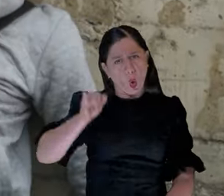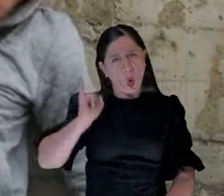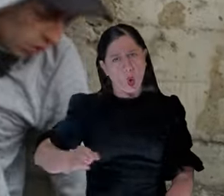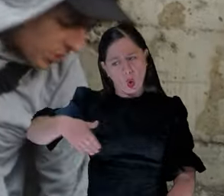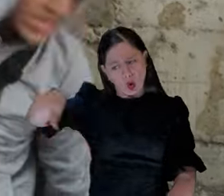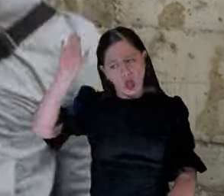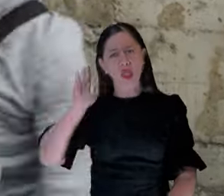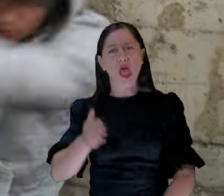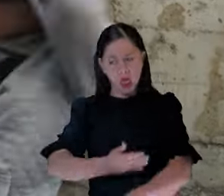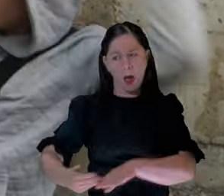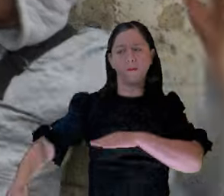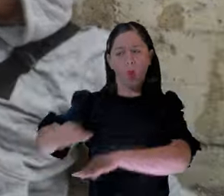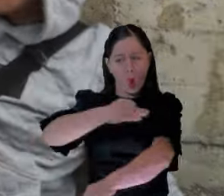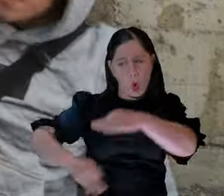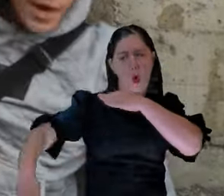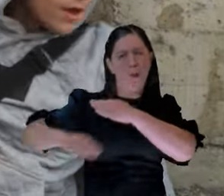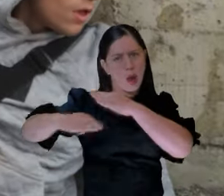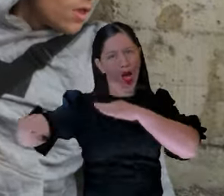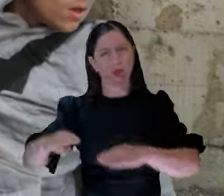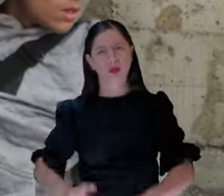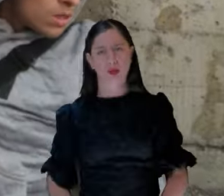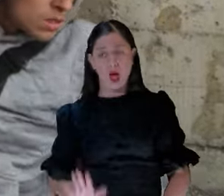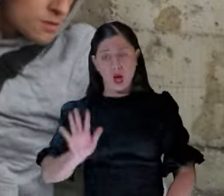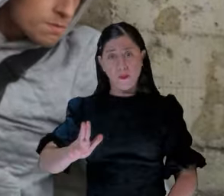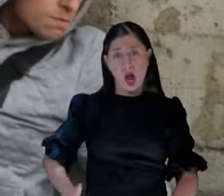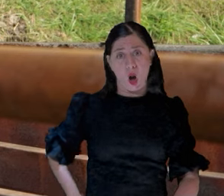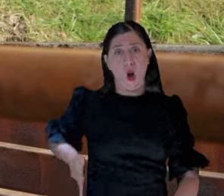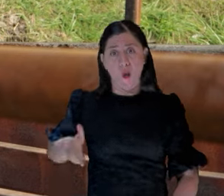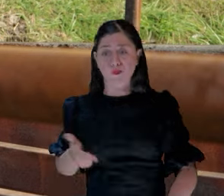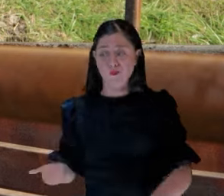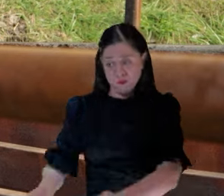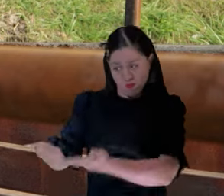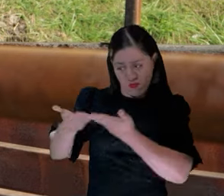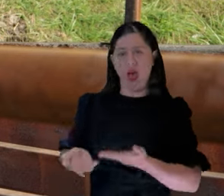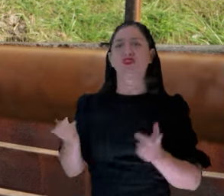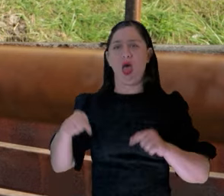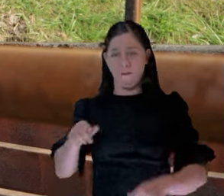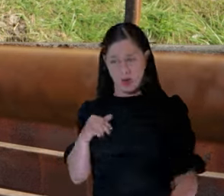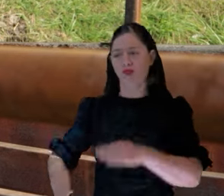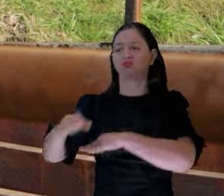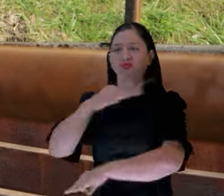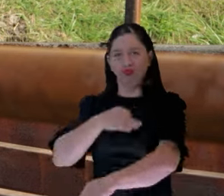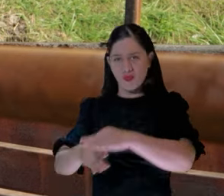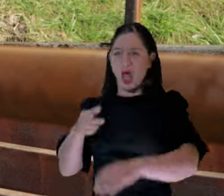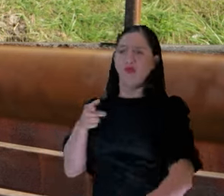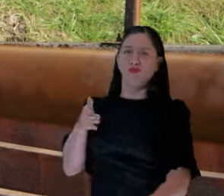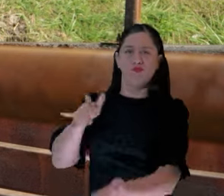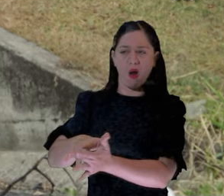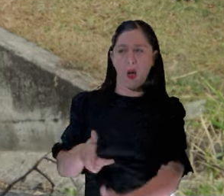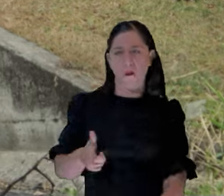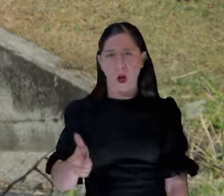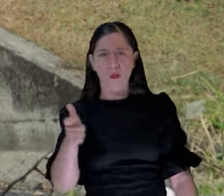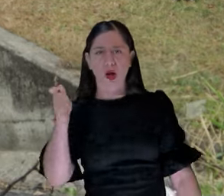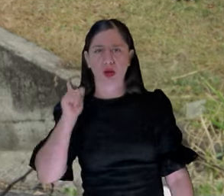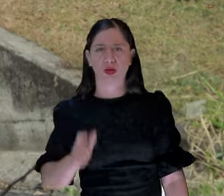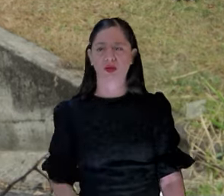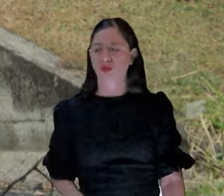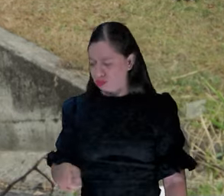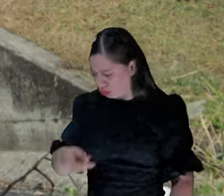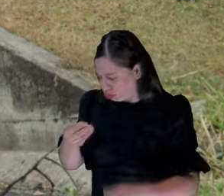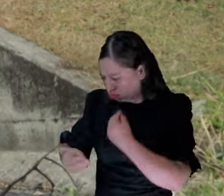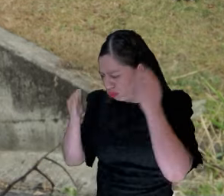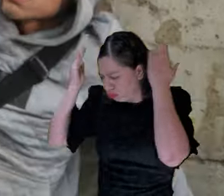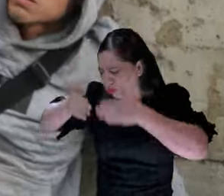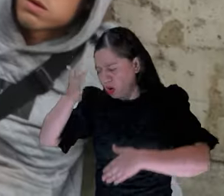¡Joda! ¡Que cuando una bichica de la plomo, eso me amagó también! Es que yo solo estoy esperando que nos lleguen los fierros y nos les metemos y les volvemos escandela, pues. ¿Qué hubo? ¿Qué hacen